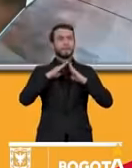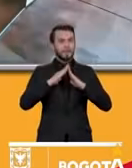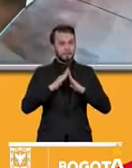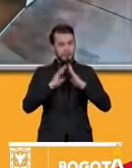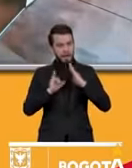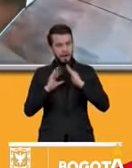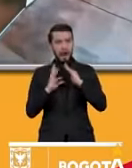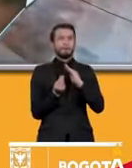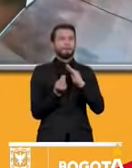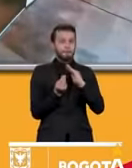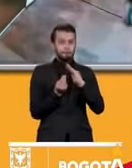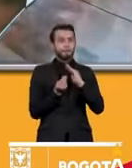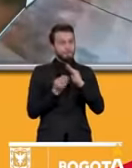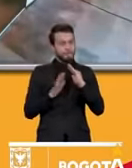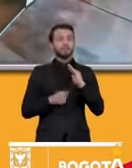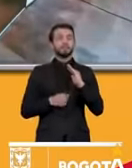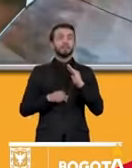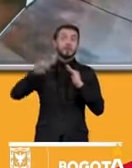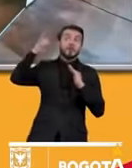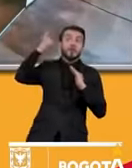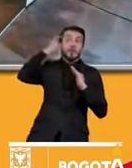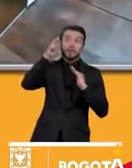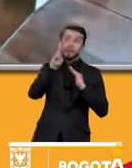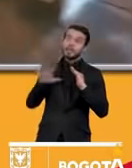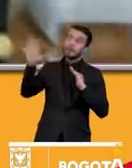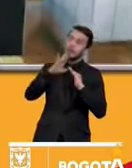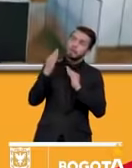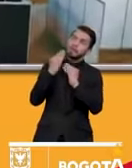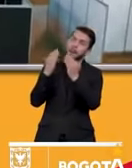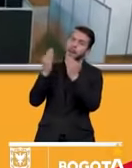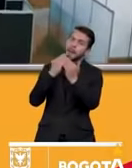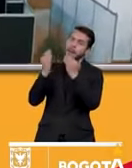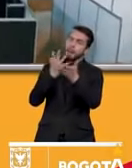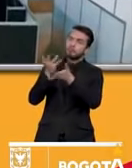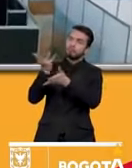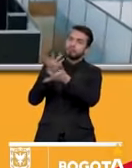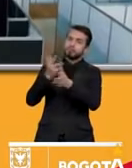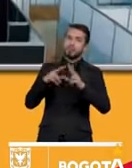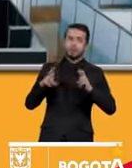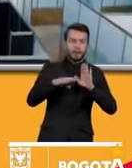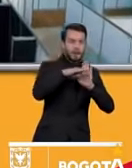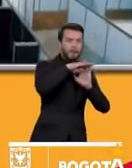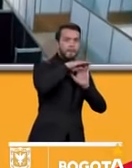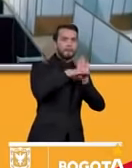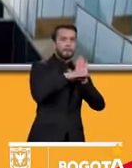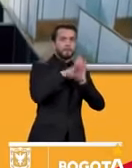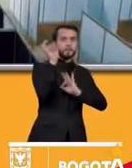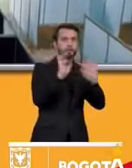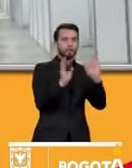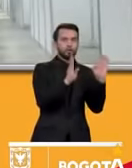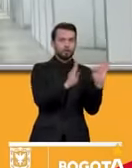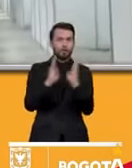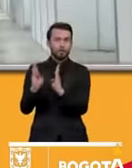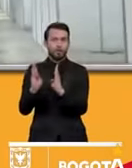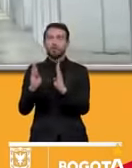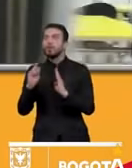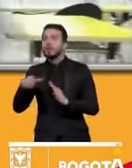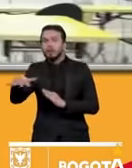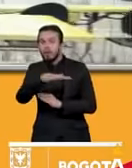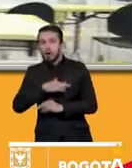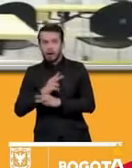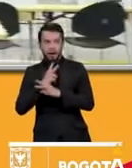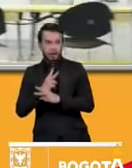Nacional, habremos adelantado los protocolos de bioseguridad, de transporte masivo, que